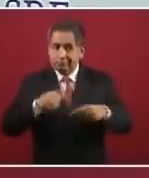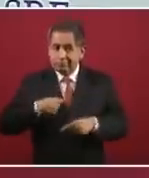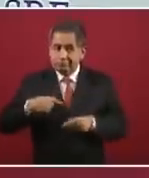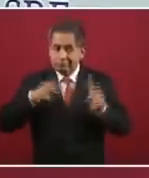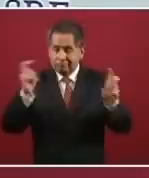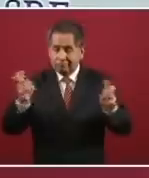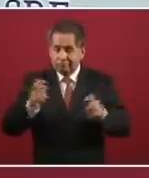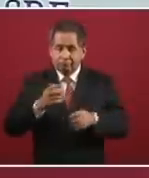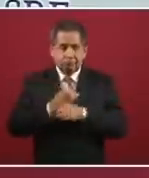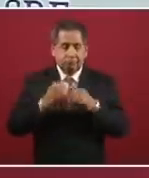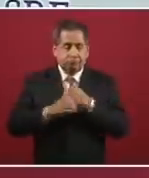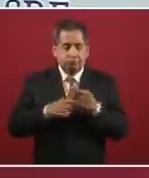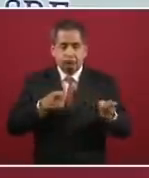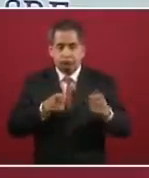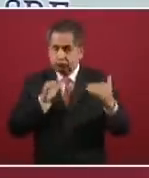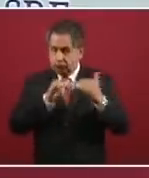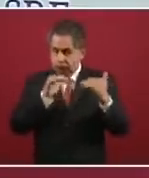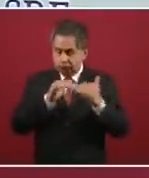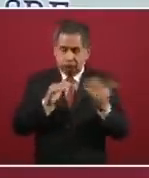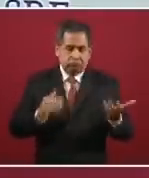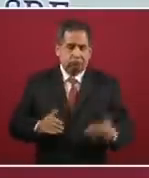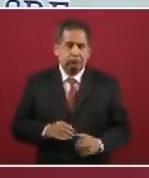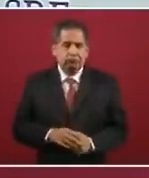peso. Entonces,